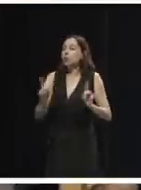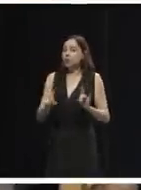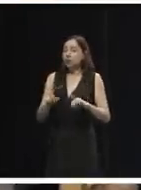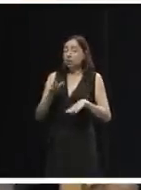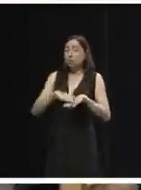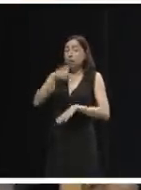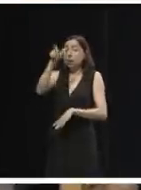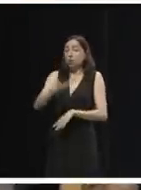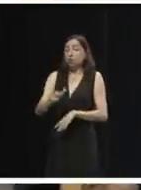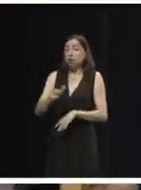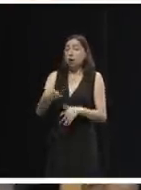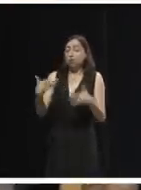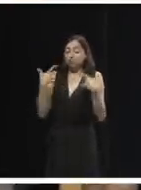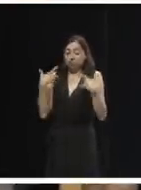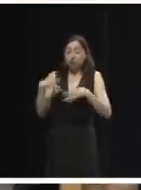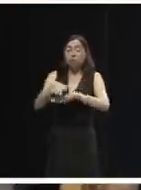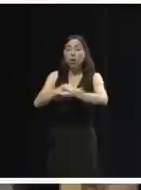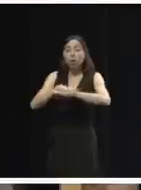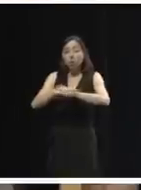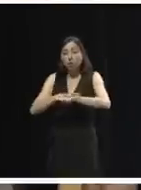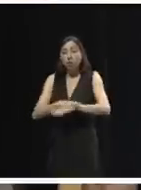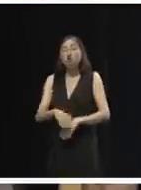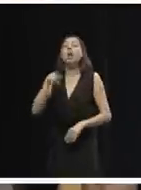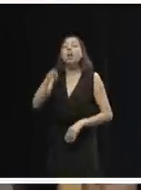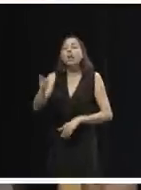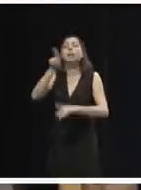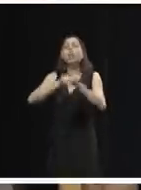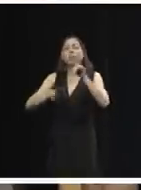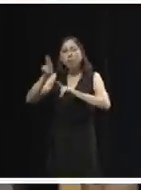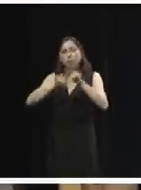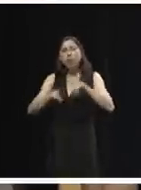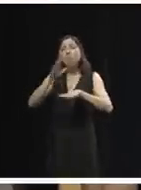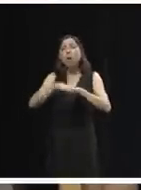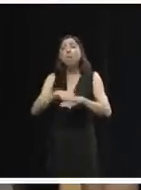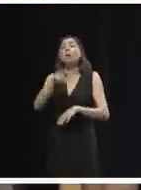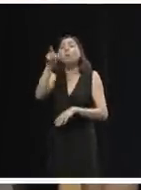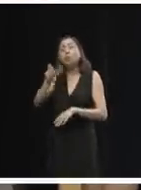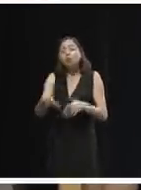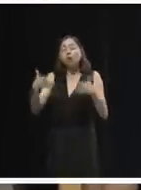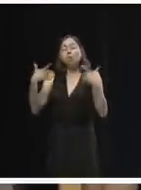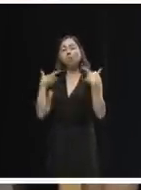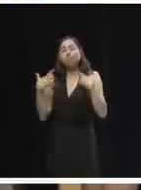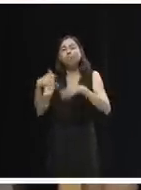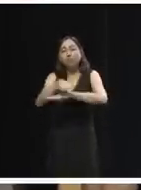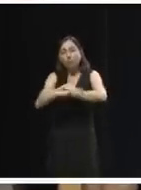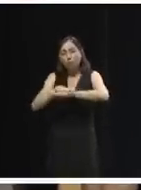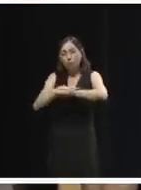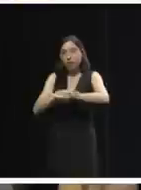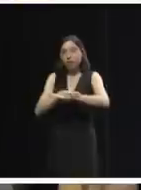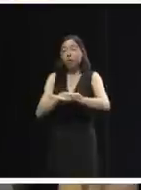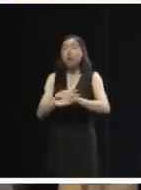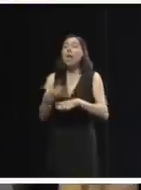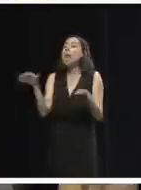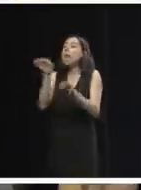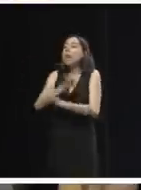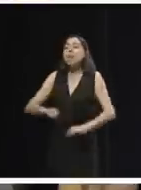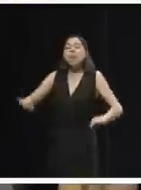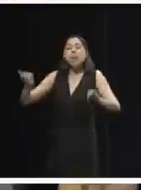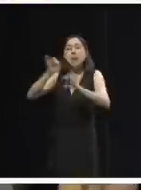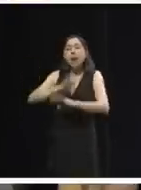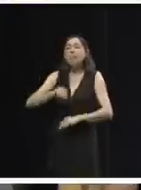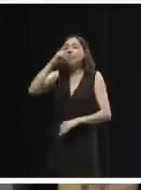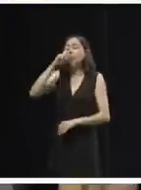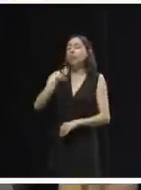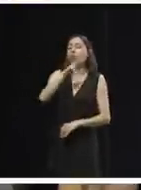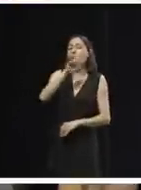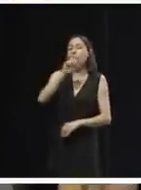quien gobierna. Y ese es el problema para quien gobierna, para nadie más. Por tanto, nadie en 2023 puede